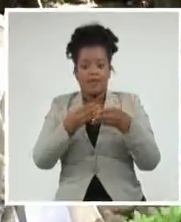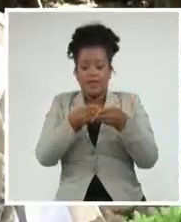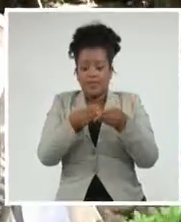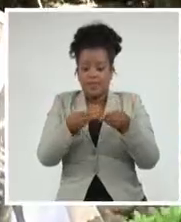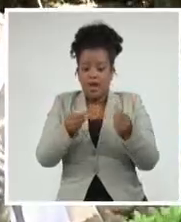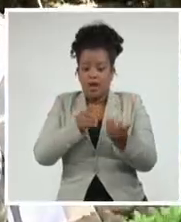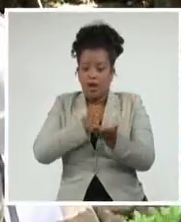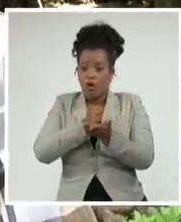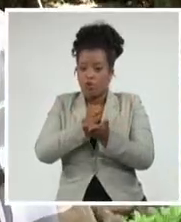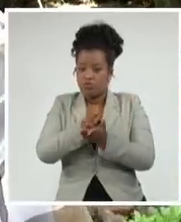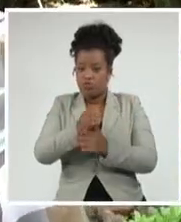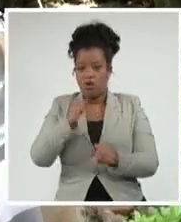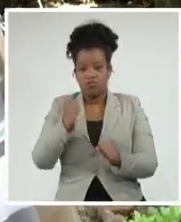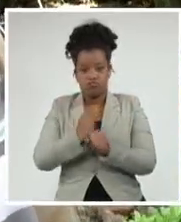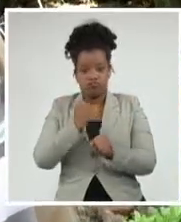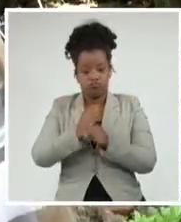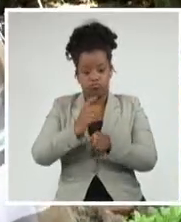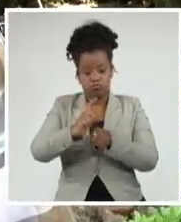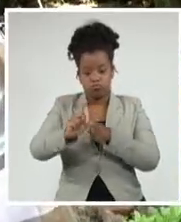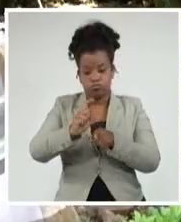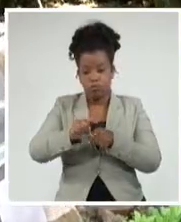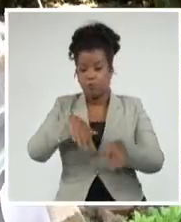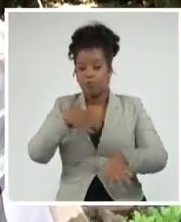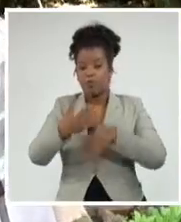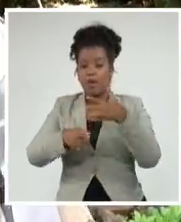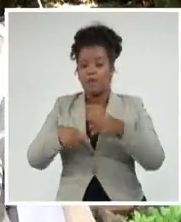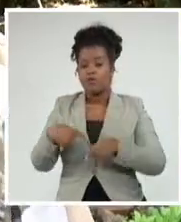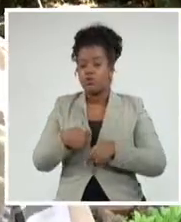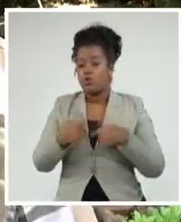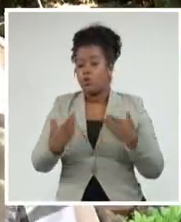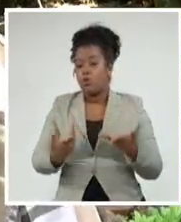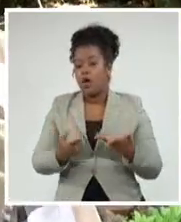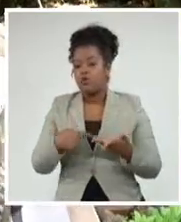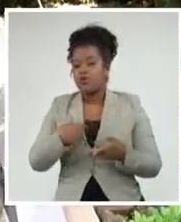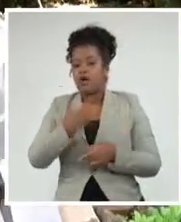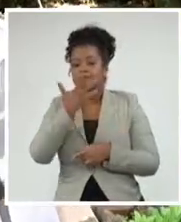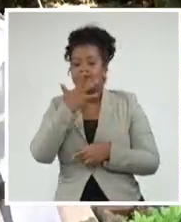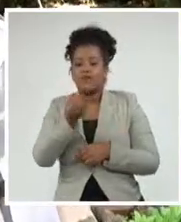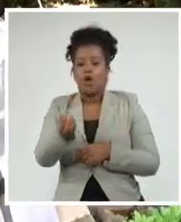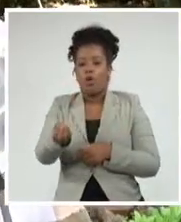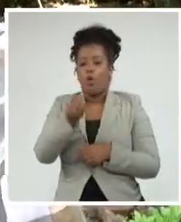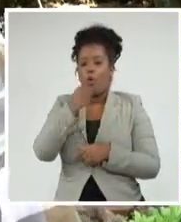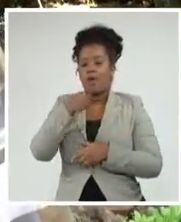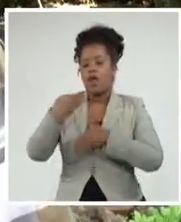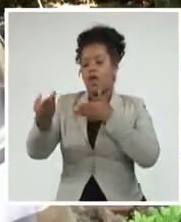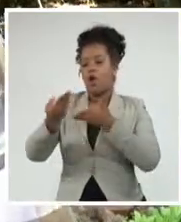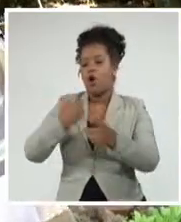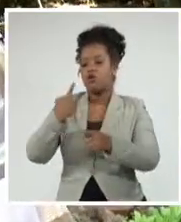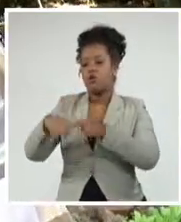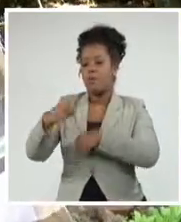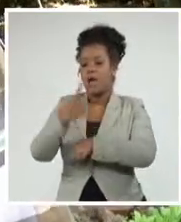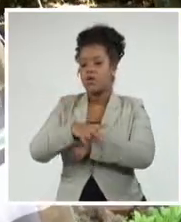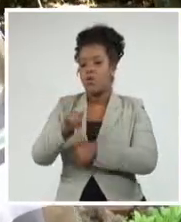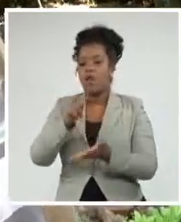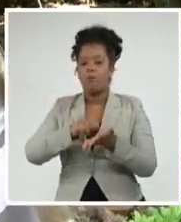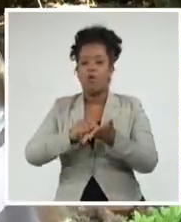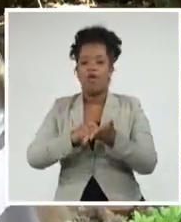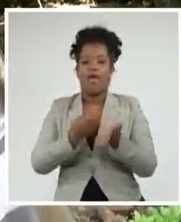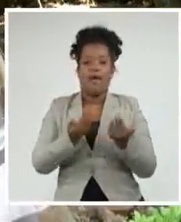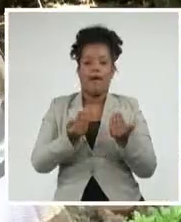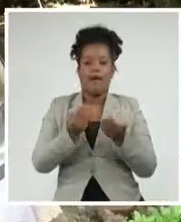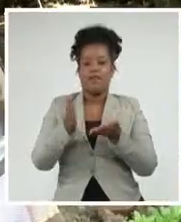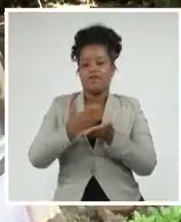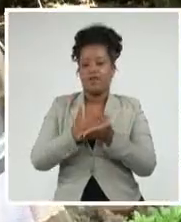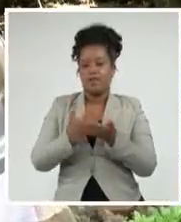planta. Uno de los problemas que a mi criterio tenemos nosotros es que a nosotros nos gusta comer de lo que importamos y de la bodega, pero no nos